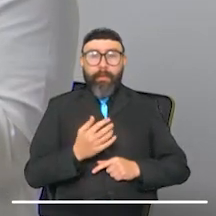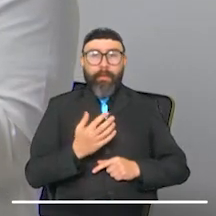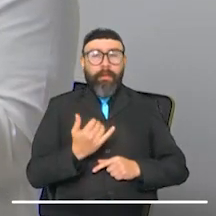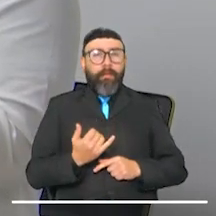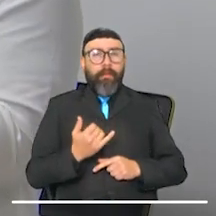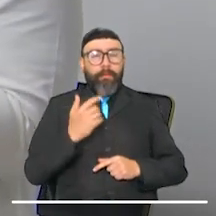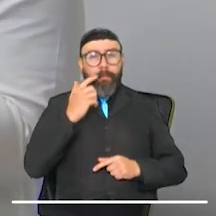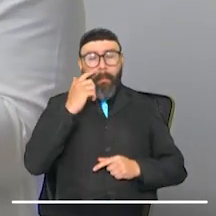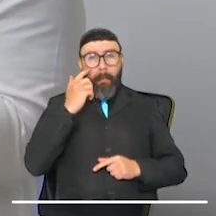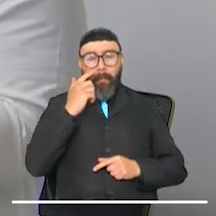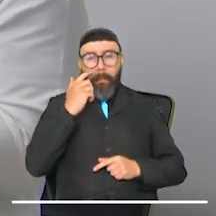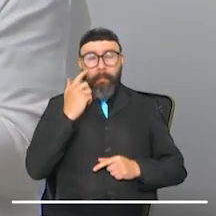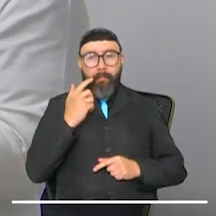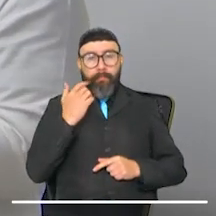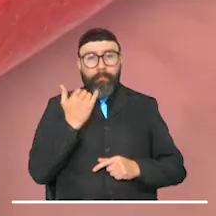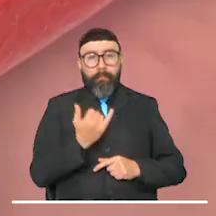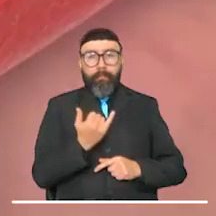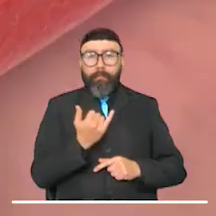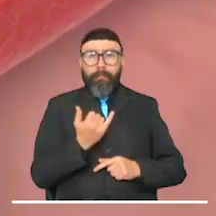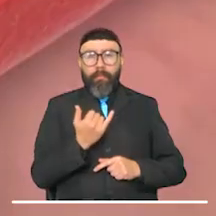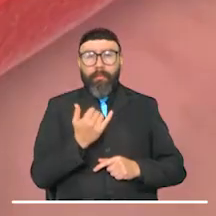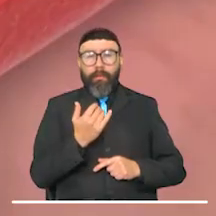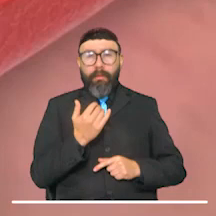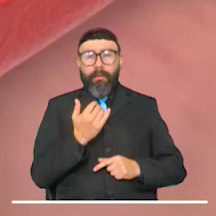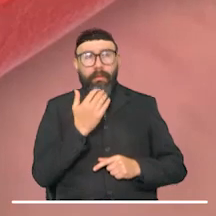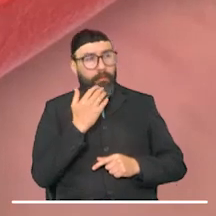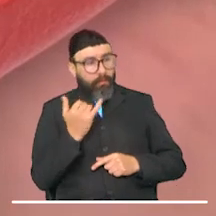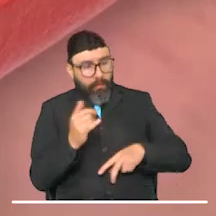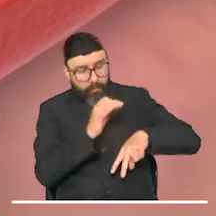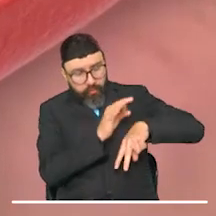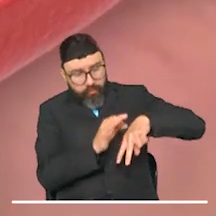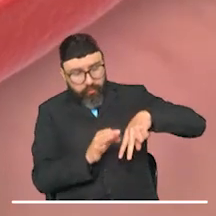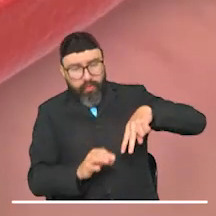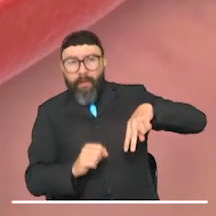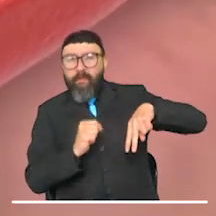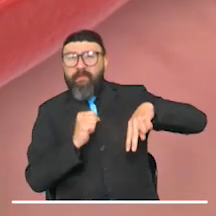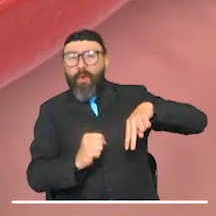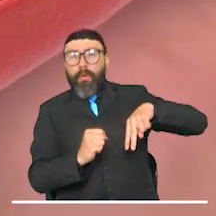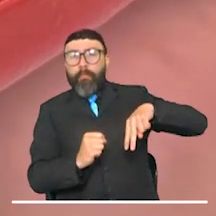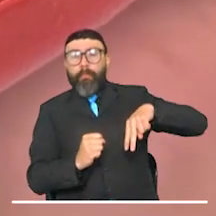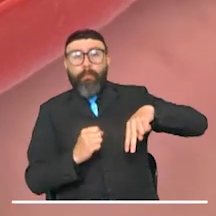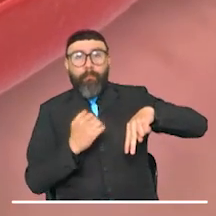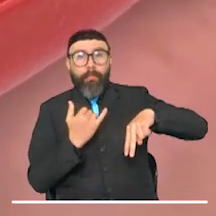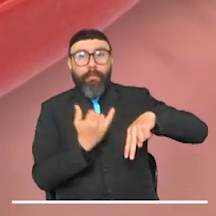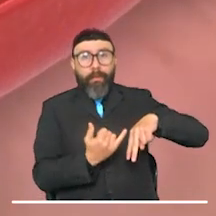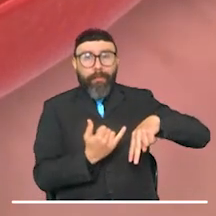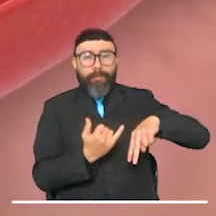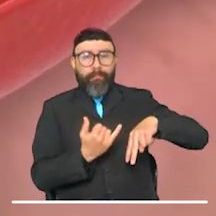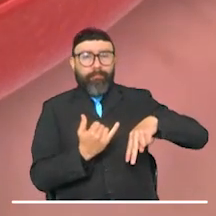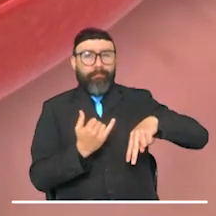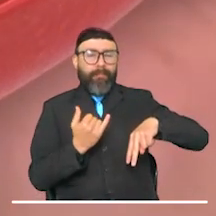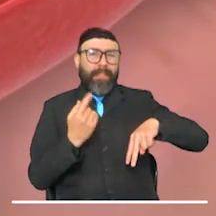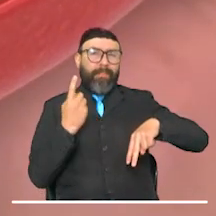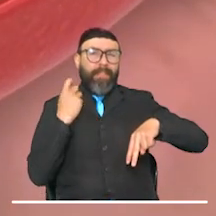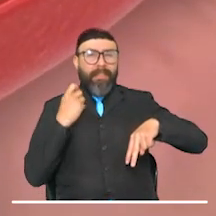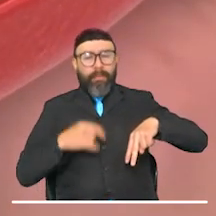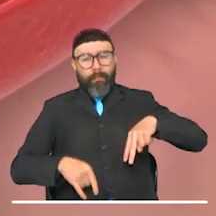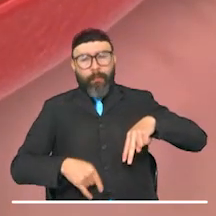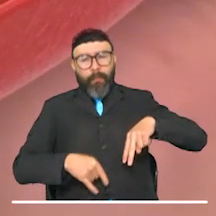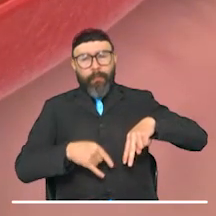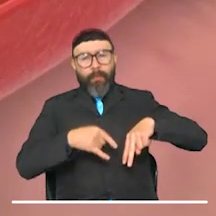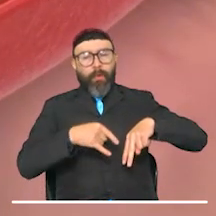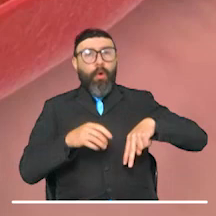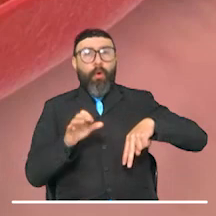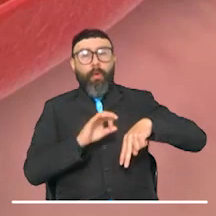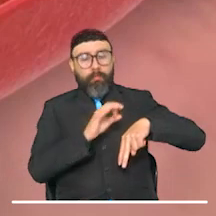se hace un tubo rígido rígido y Eso provoca entonces una insuficiencia venos una insuficiencia